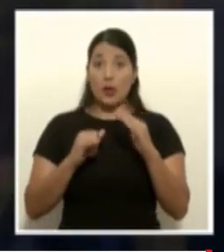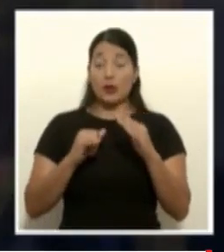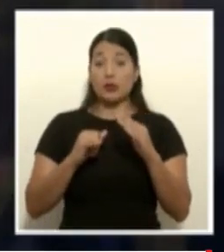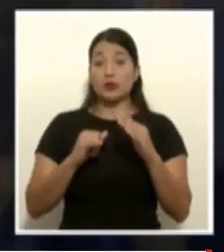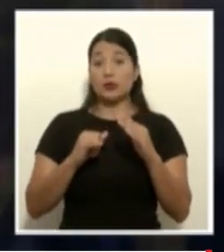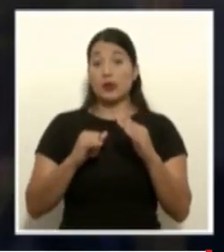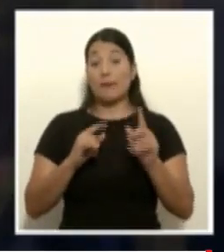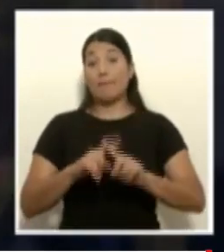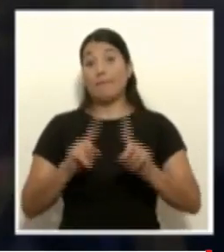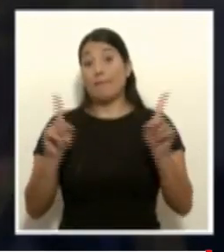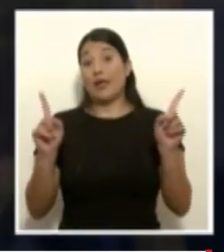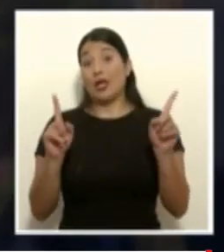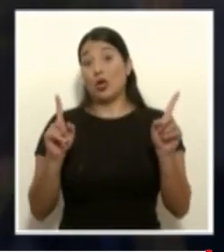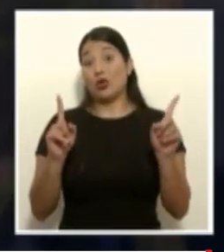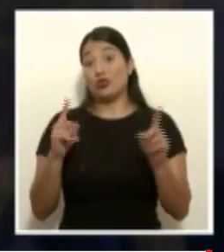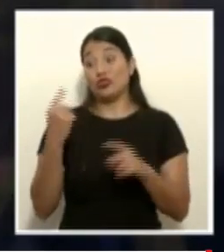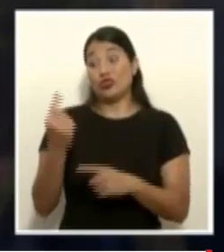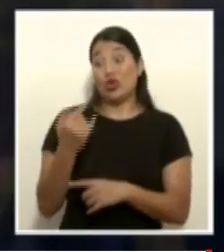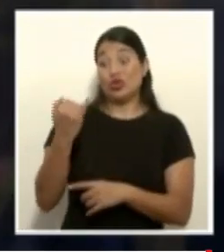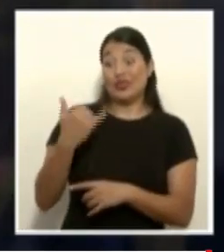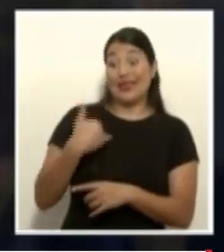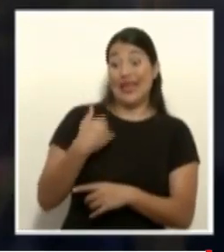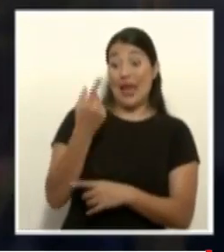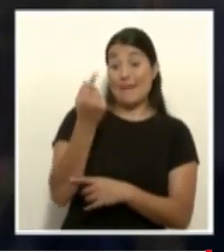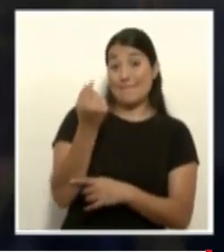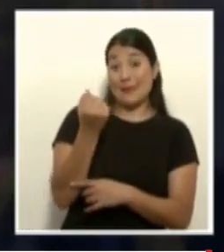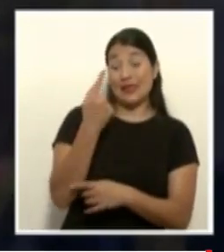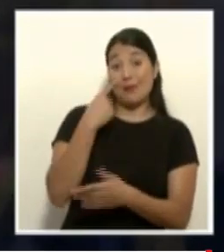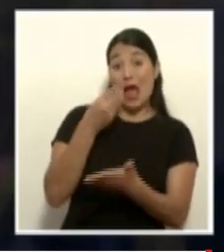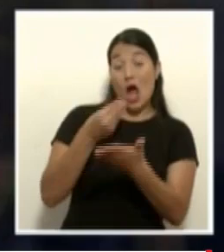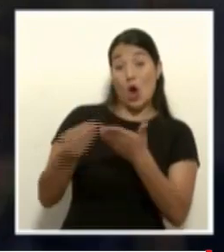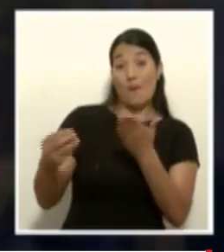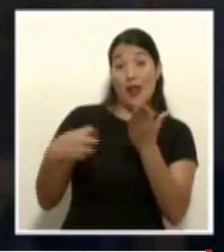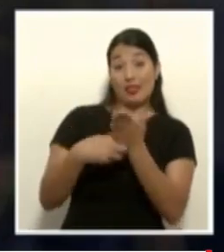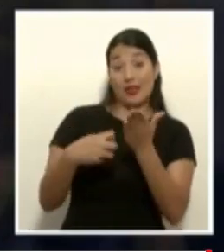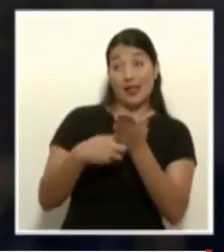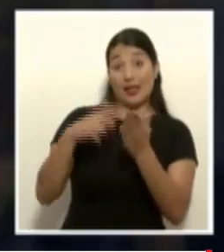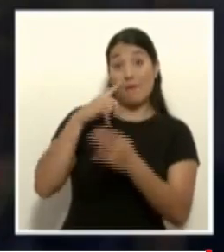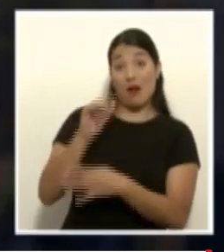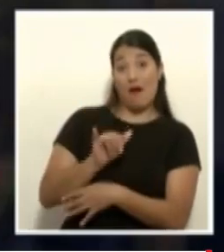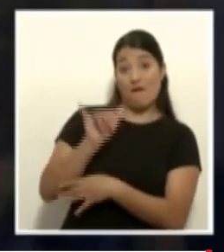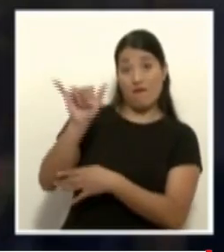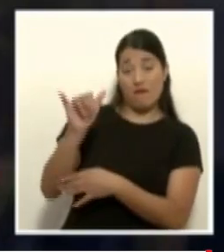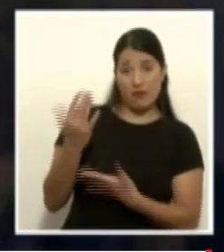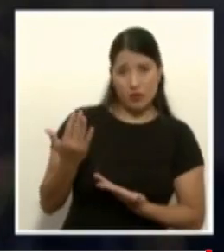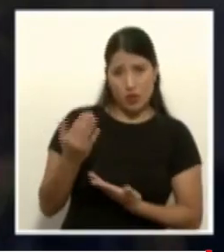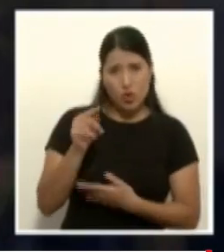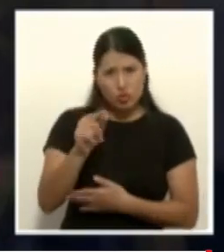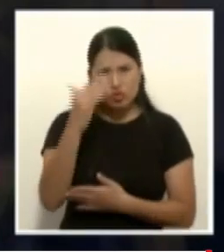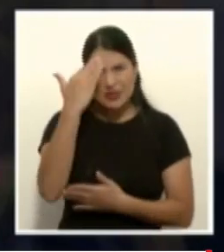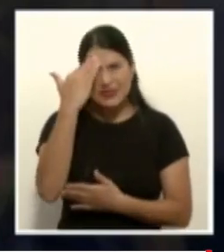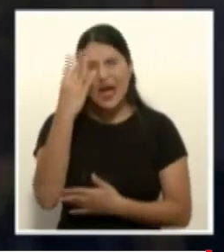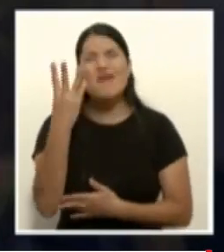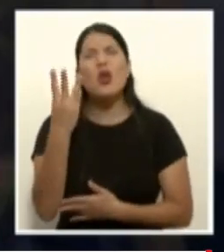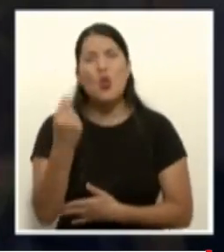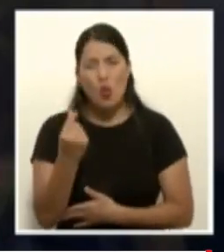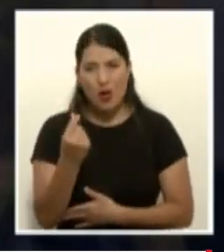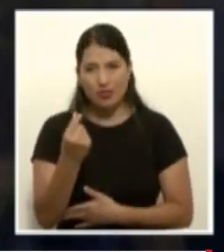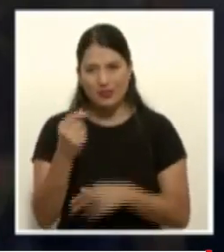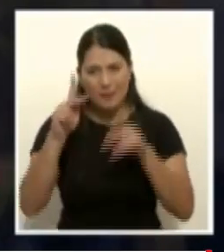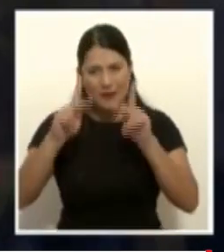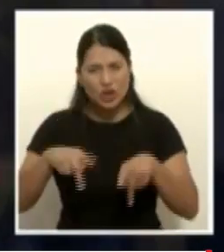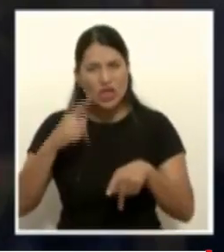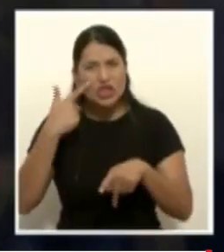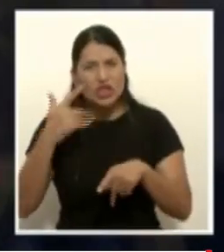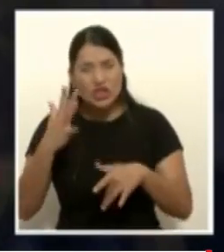tiquete y viajar. Y quisiera el dato específico nada más, si hay registro de cuántos casos sospechosos hay, a raíz de ese mensaje